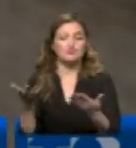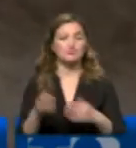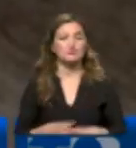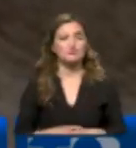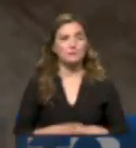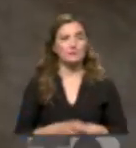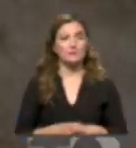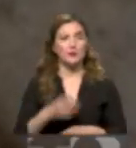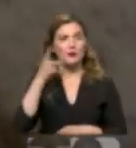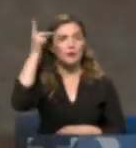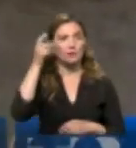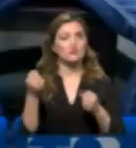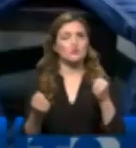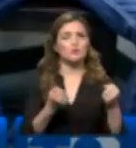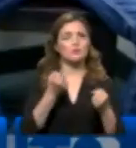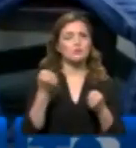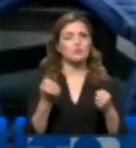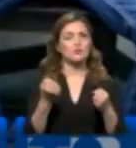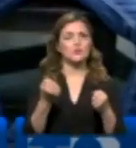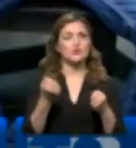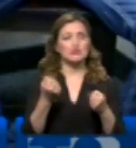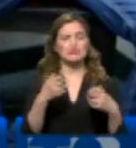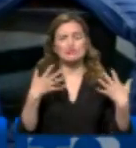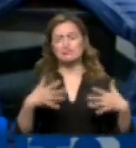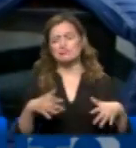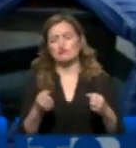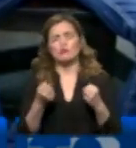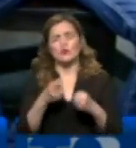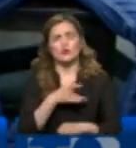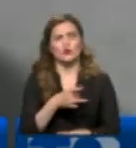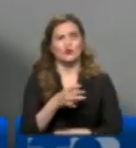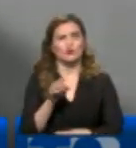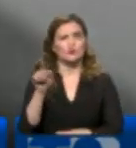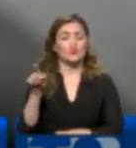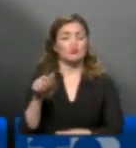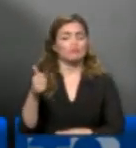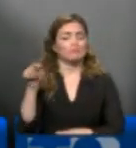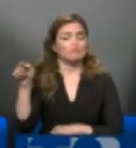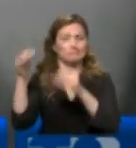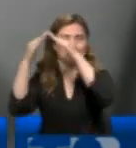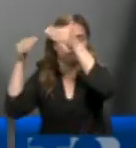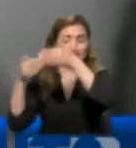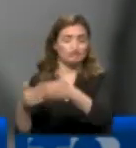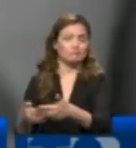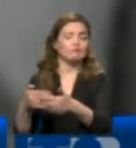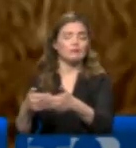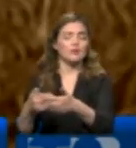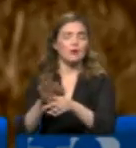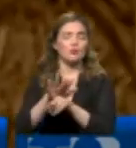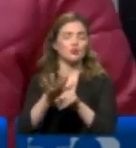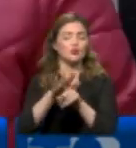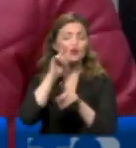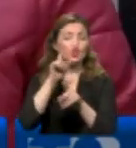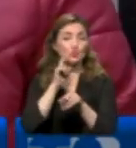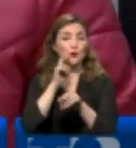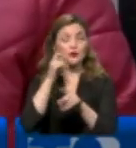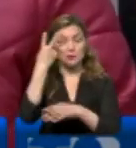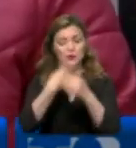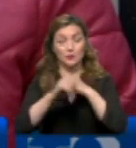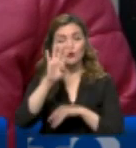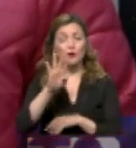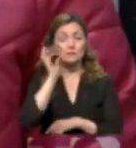Estos angustiados padres aún no pueden superar el dolor de enterarse que su vecino abusó sexualmente de sus 4 hijas. Lo que